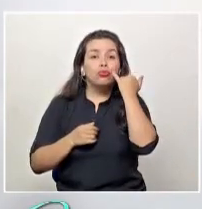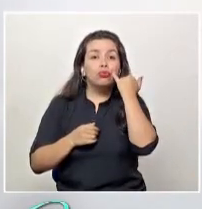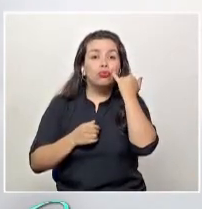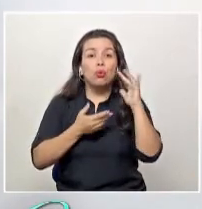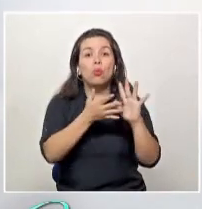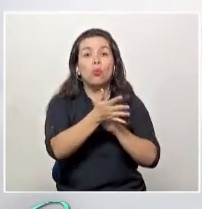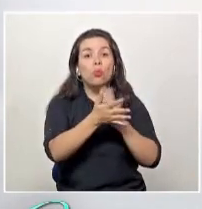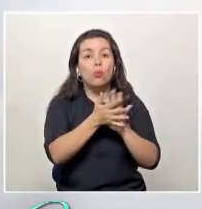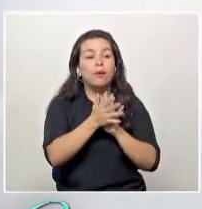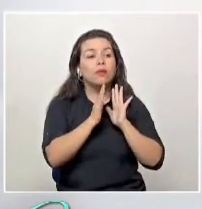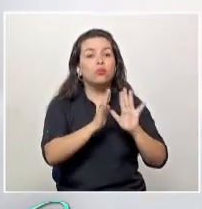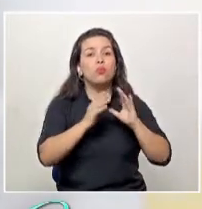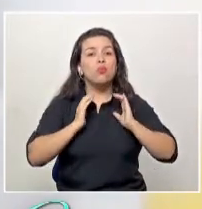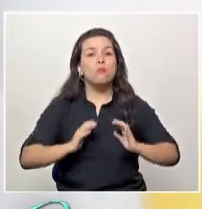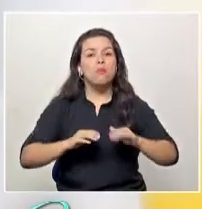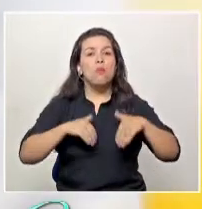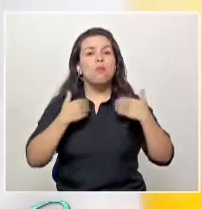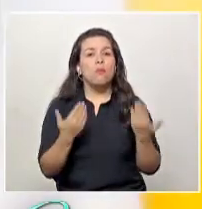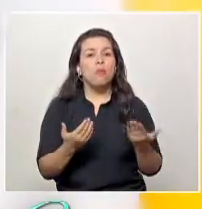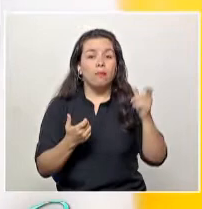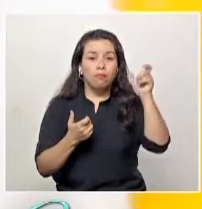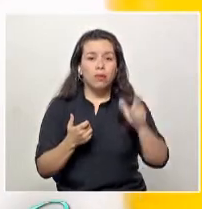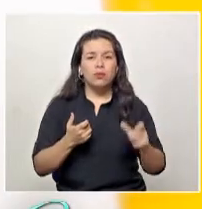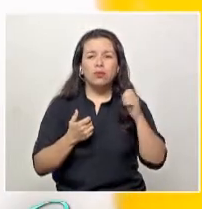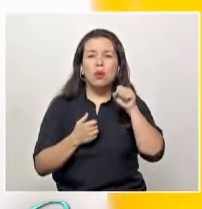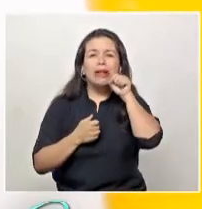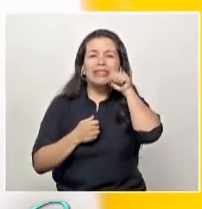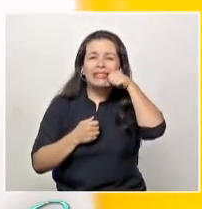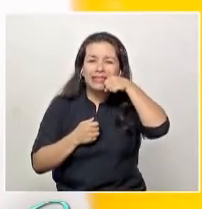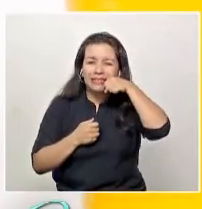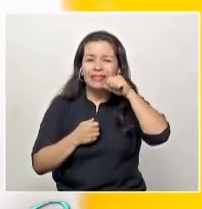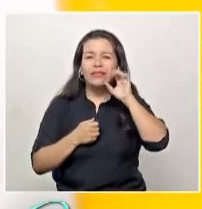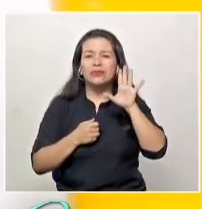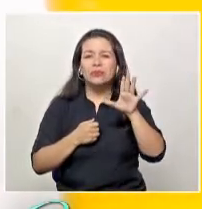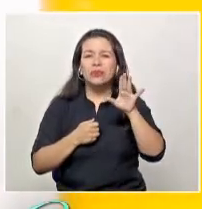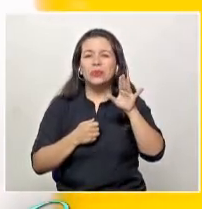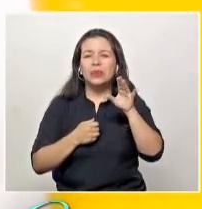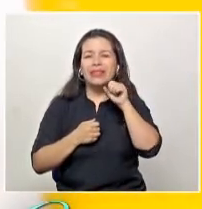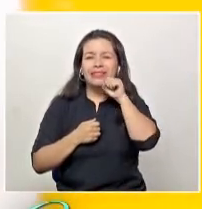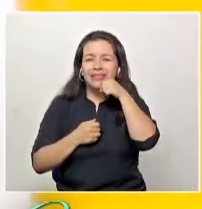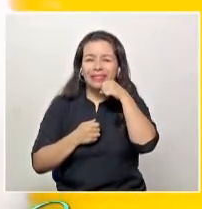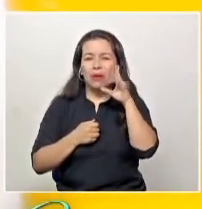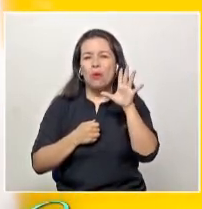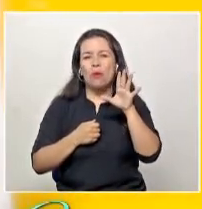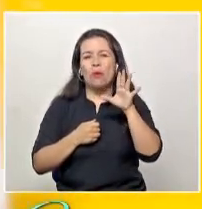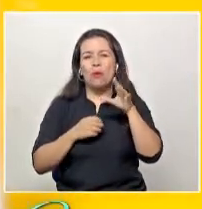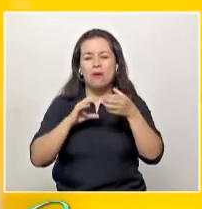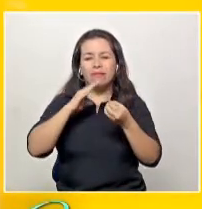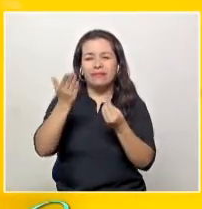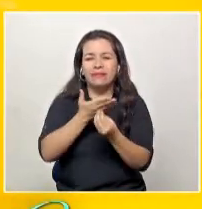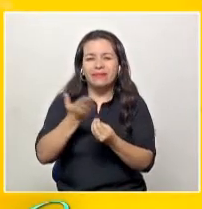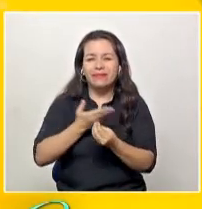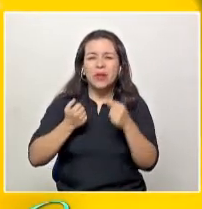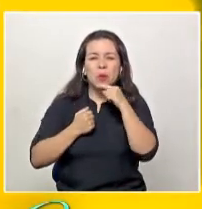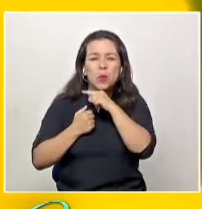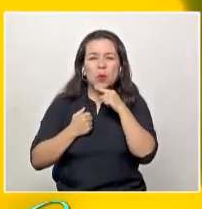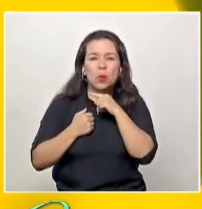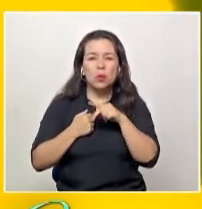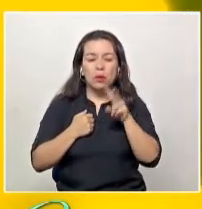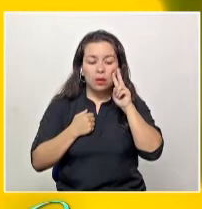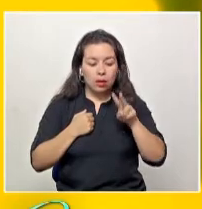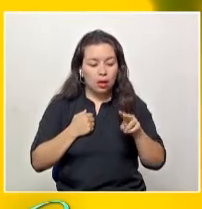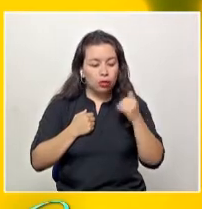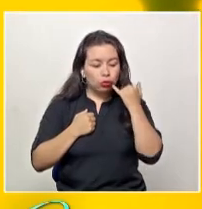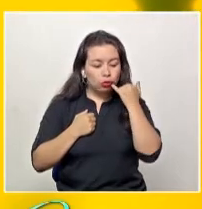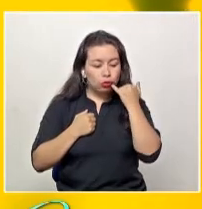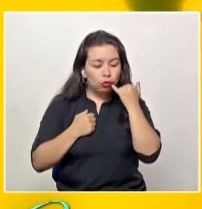cuenta lo que está pasando por dentro. Una persona que coma mucha remolacha puede tener la orina como rojiza y la gente cree que está orinando sangre, fue que comió